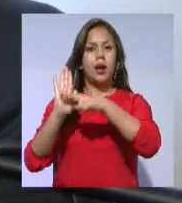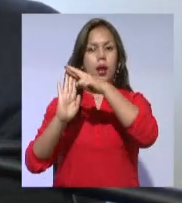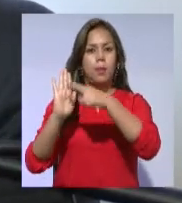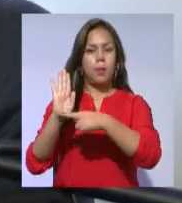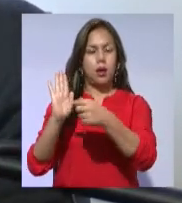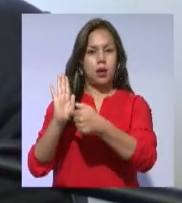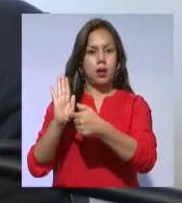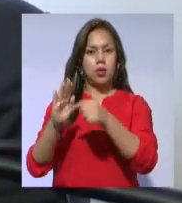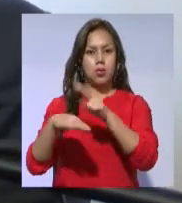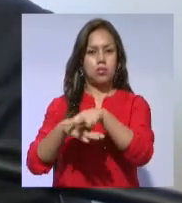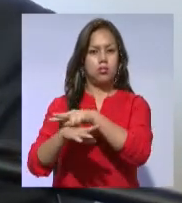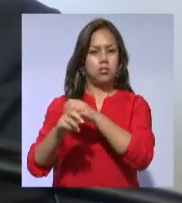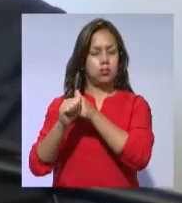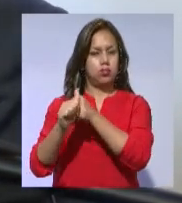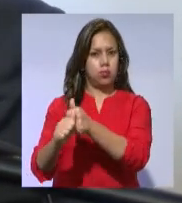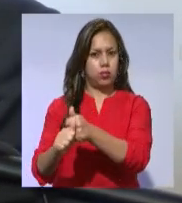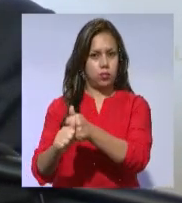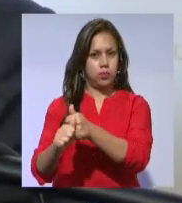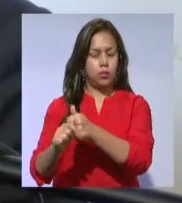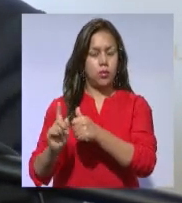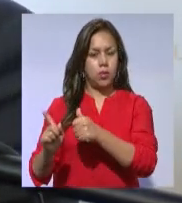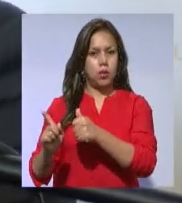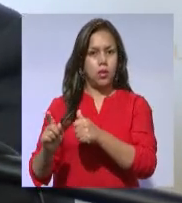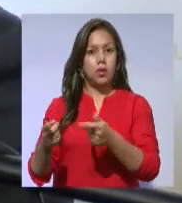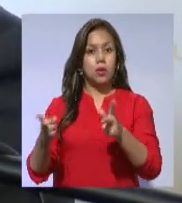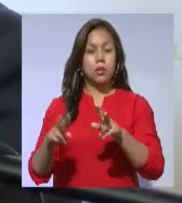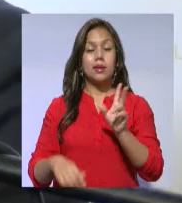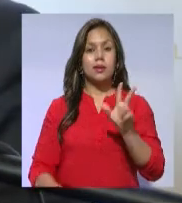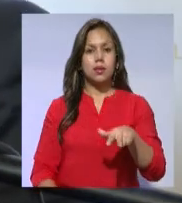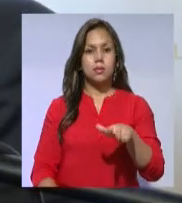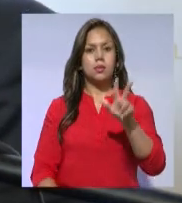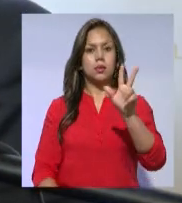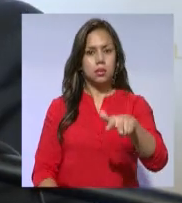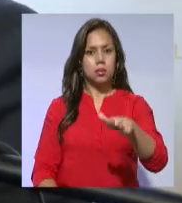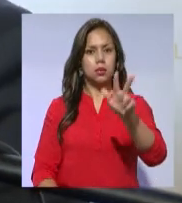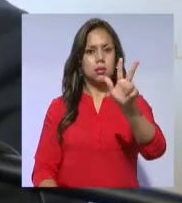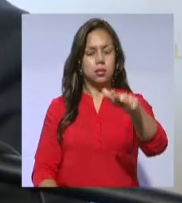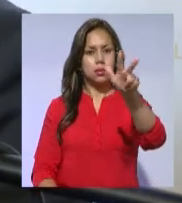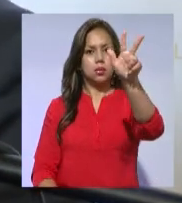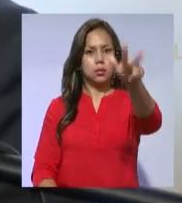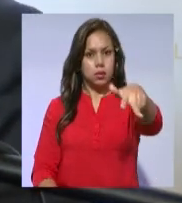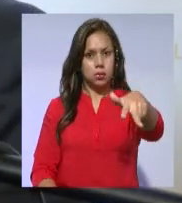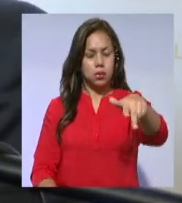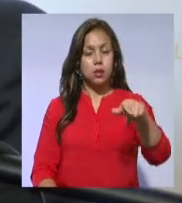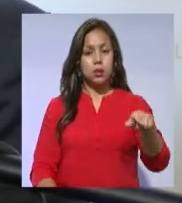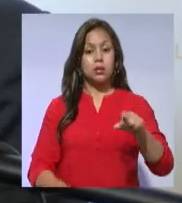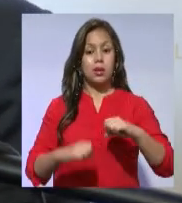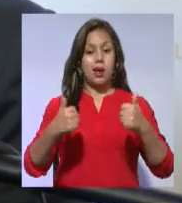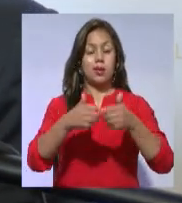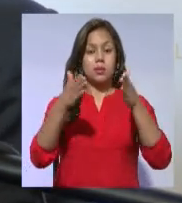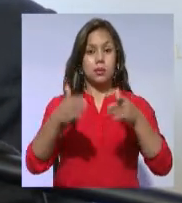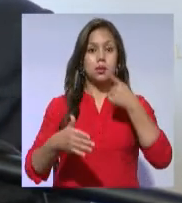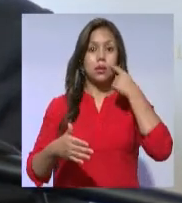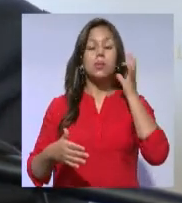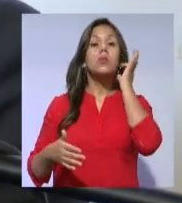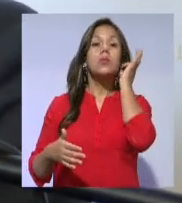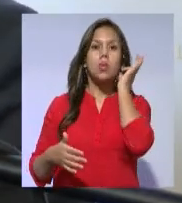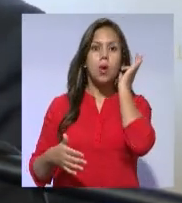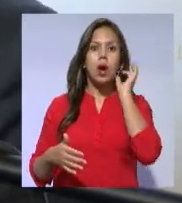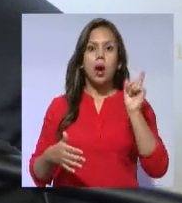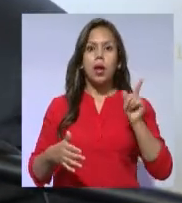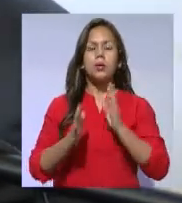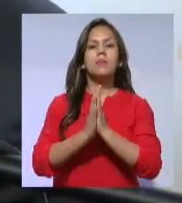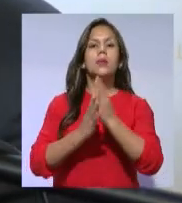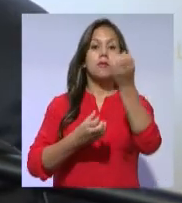para fiscalización en donde trimestralmente los y las asambleístas que requieran información